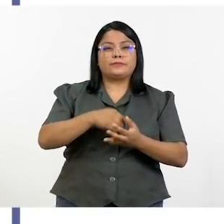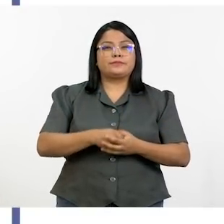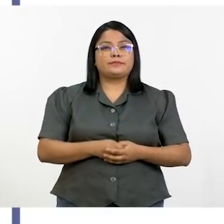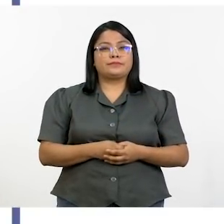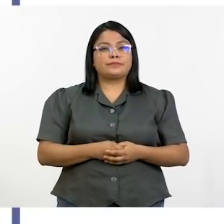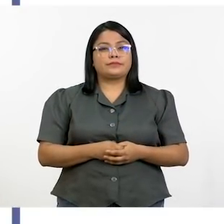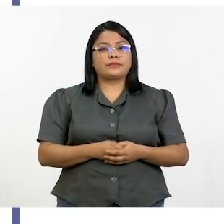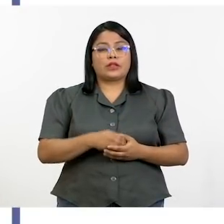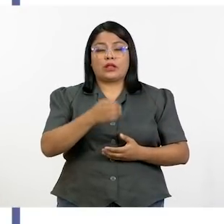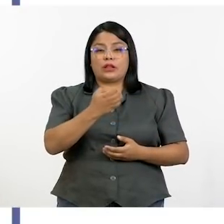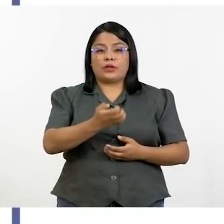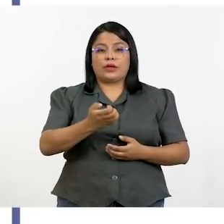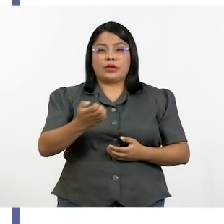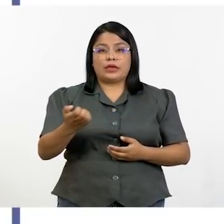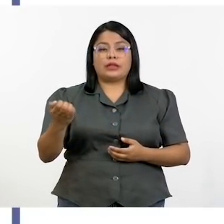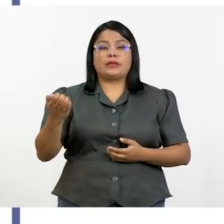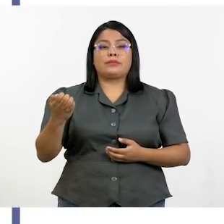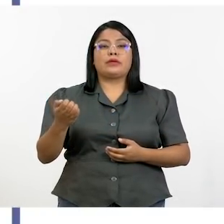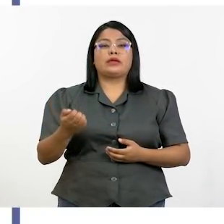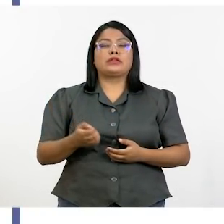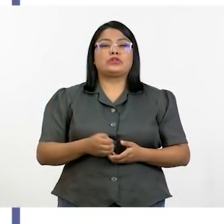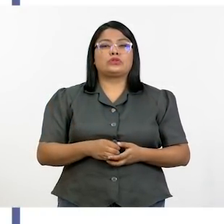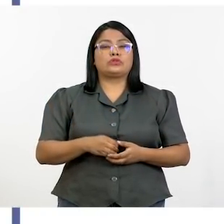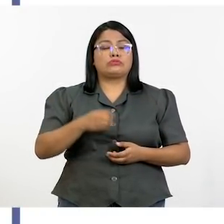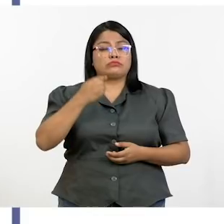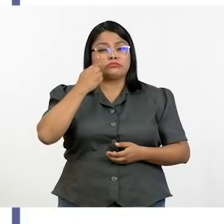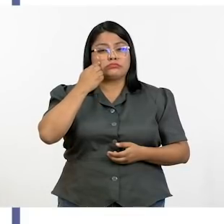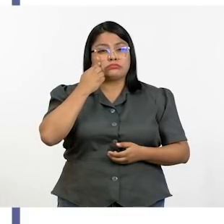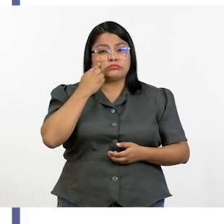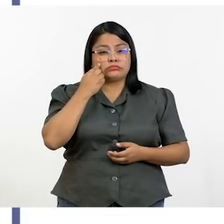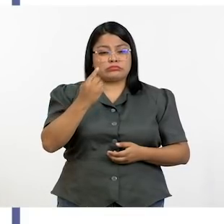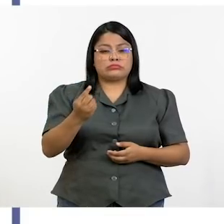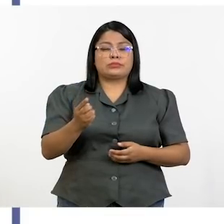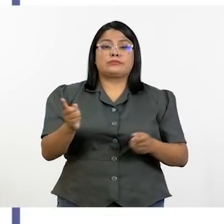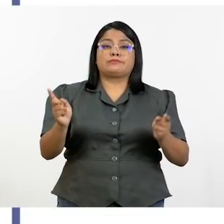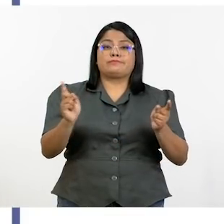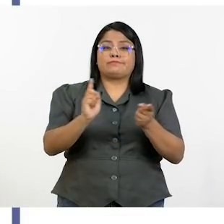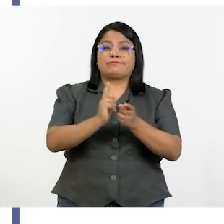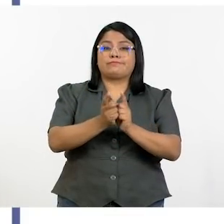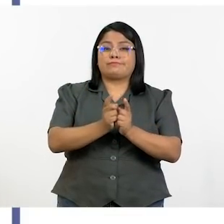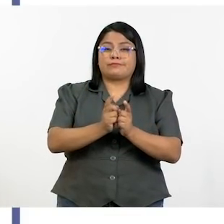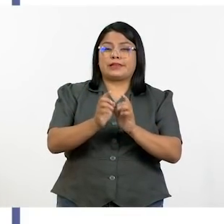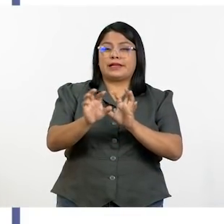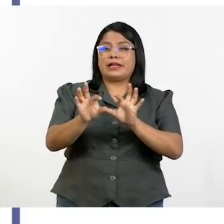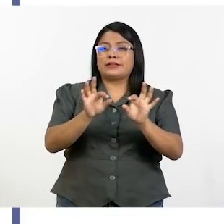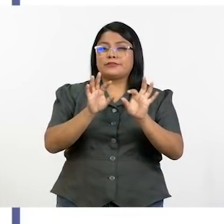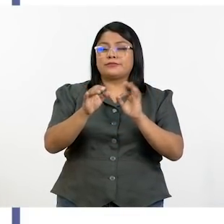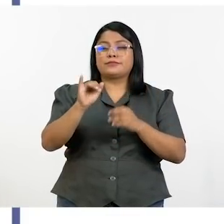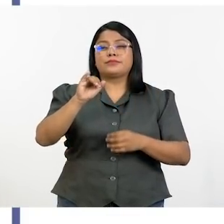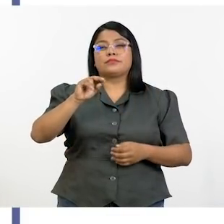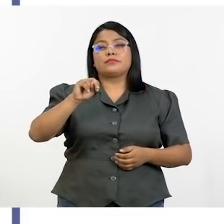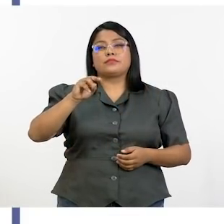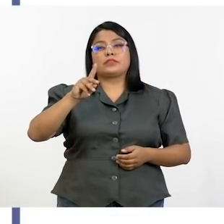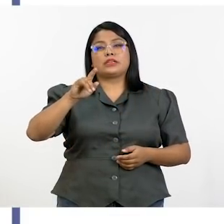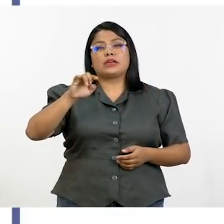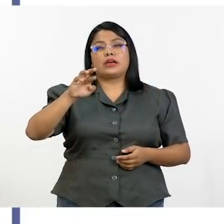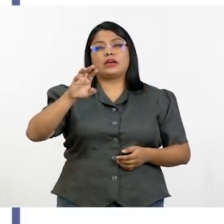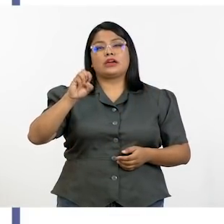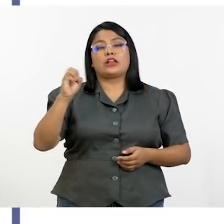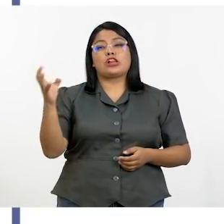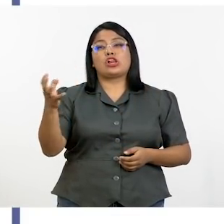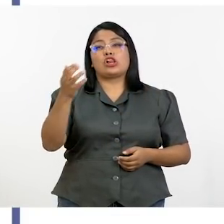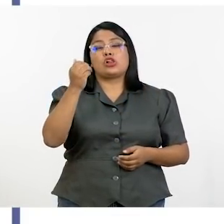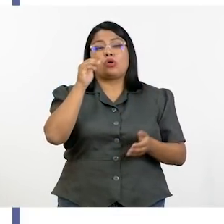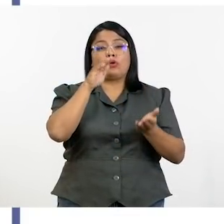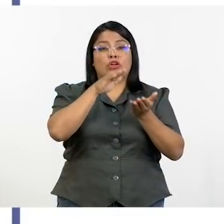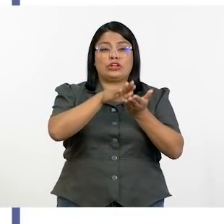unidad. Los elementos de la lista se encuentran en estrecha relación con algunos de los indicadores de logro